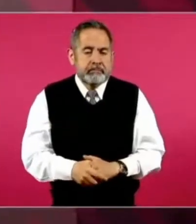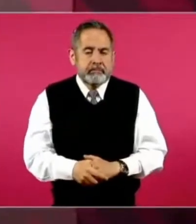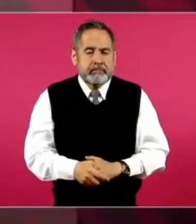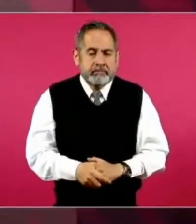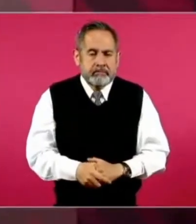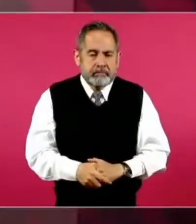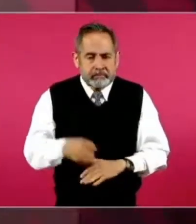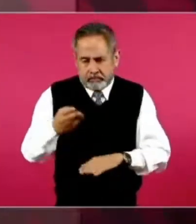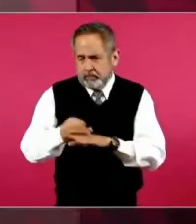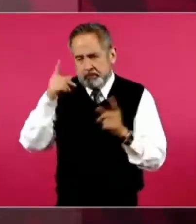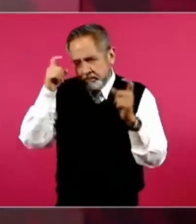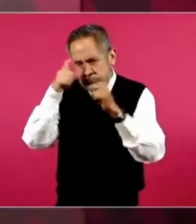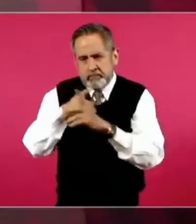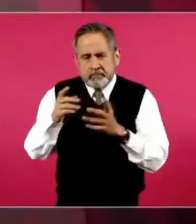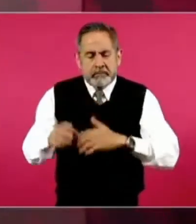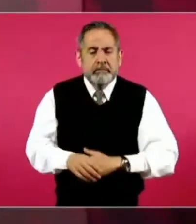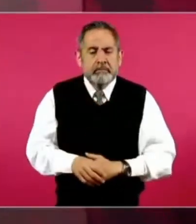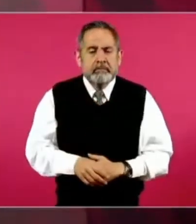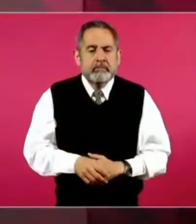muy difícil.